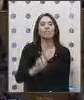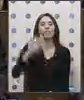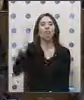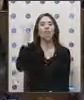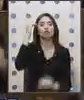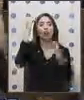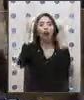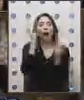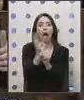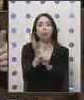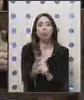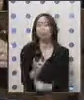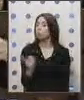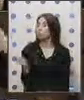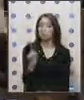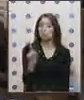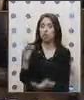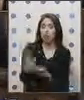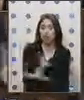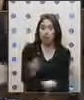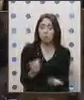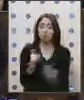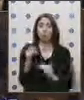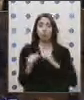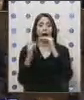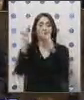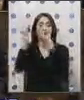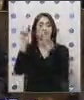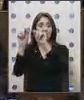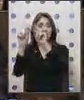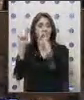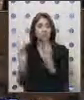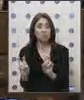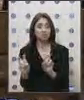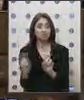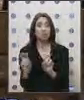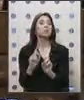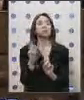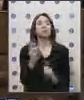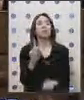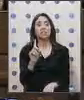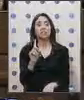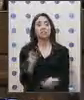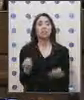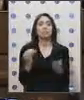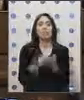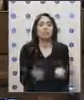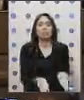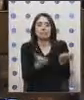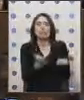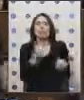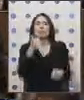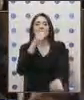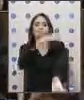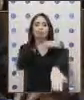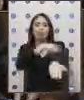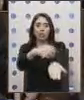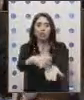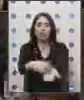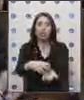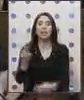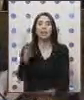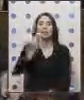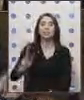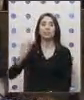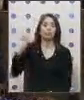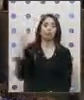Mayor. Si eso no se logra, si no avanzamos en esa perspectiva, si no reforzamos las direcciones regionales y el servicio a nivel